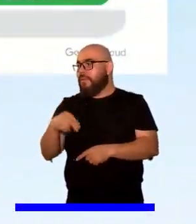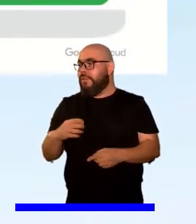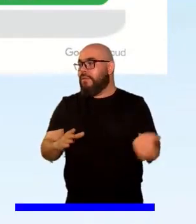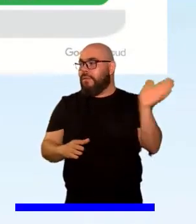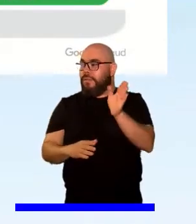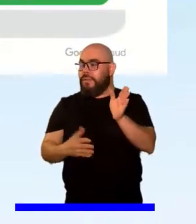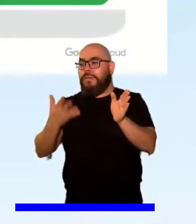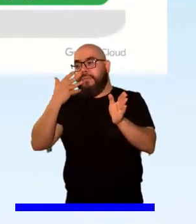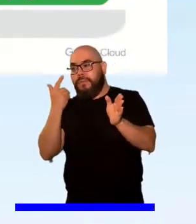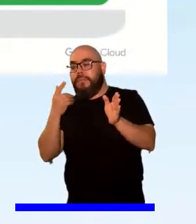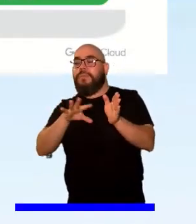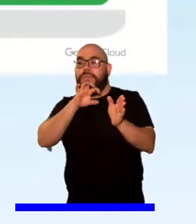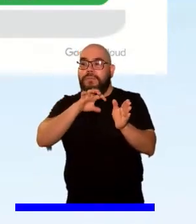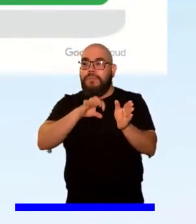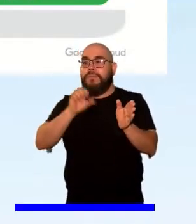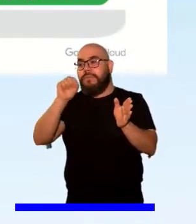un perro? Sí, no.